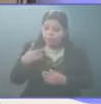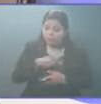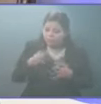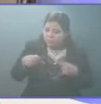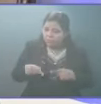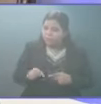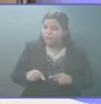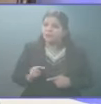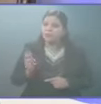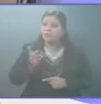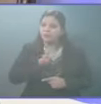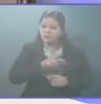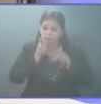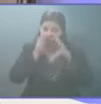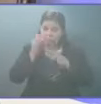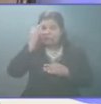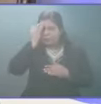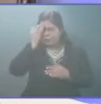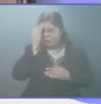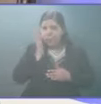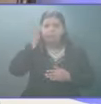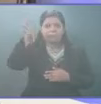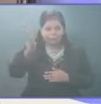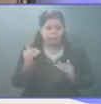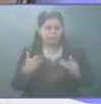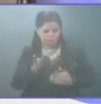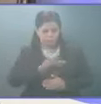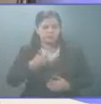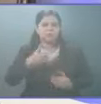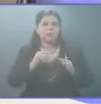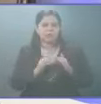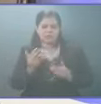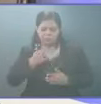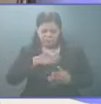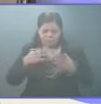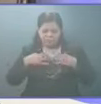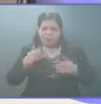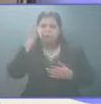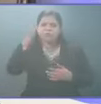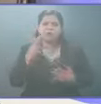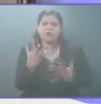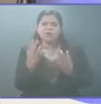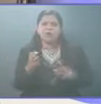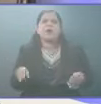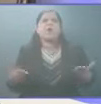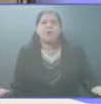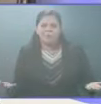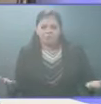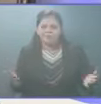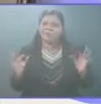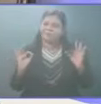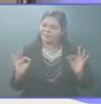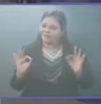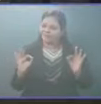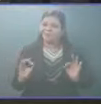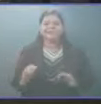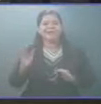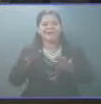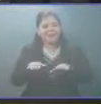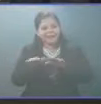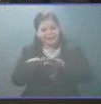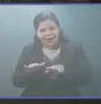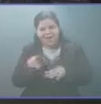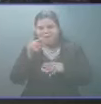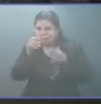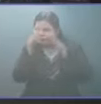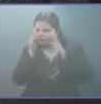tomar en cuenta que nosotros también vamos para viejos. Y la pregunta es, ¿cómo quiere vivir cada uno el envejecimiento? Perfecto, yo le agradezco mucho, gracias por